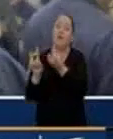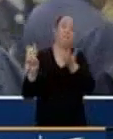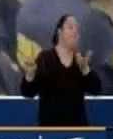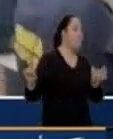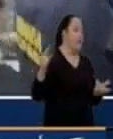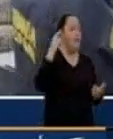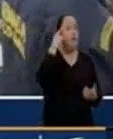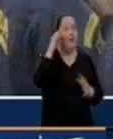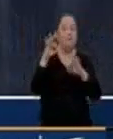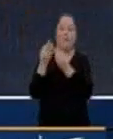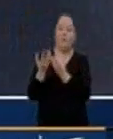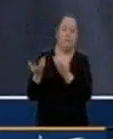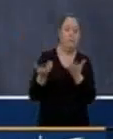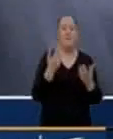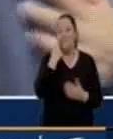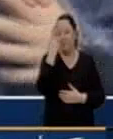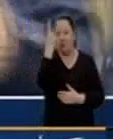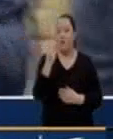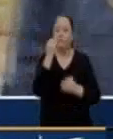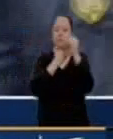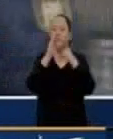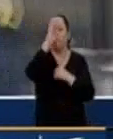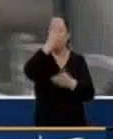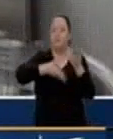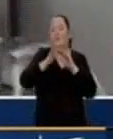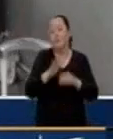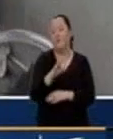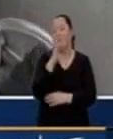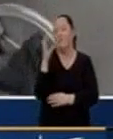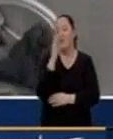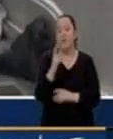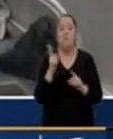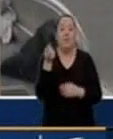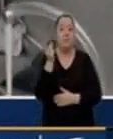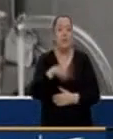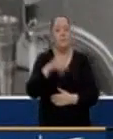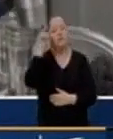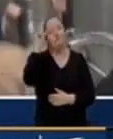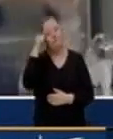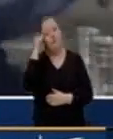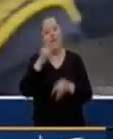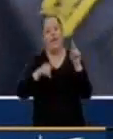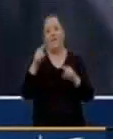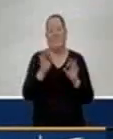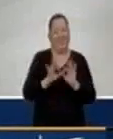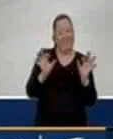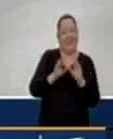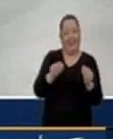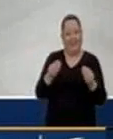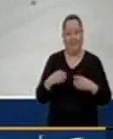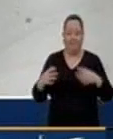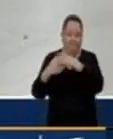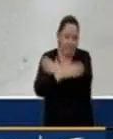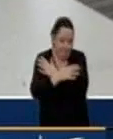nuestros hogares. Se realizó una cena tradicional colombiana, pero también pudimos recordar algunos abuelos, hubo